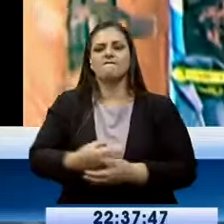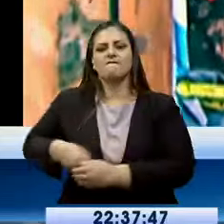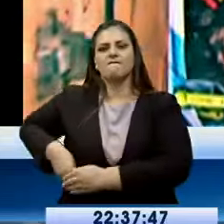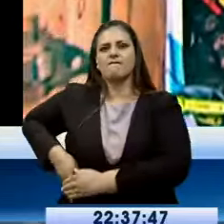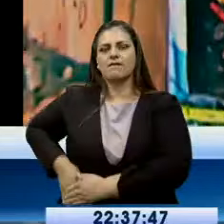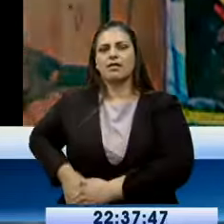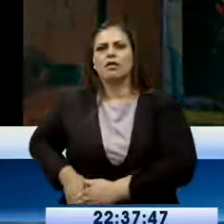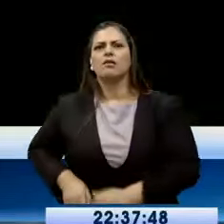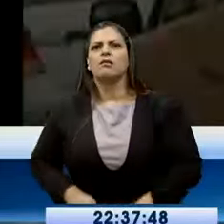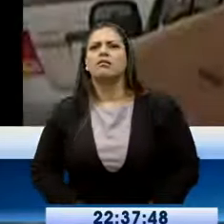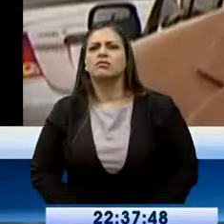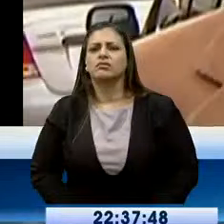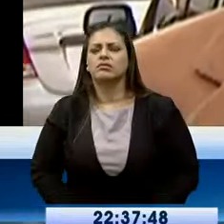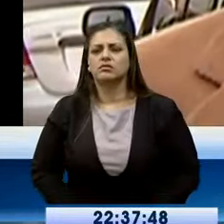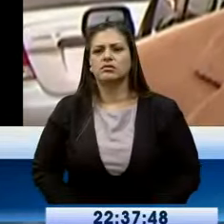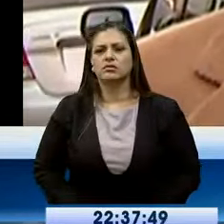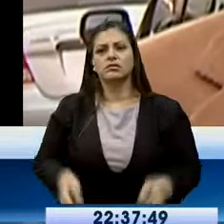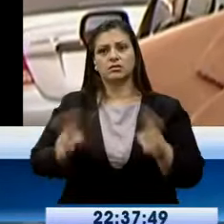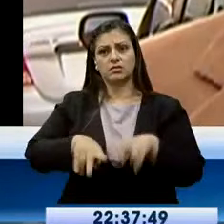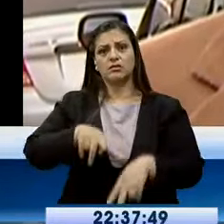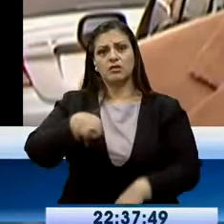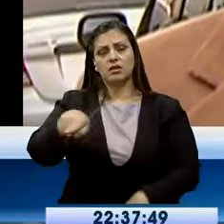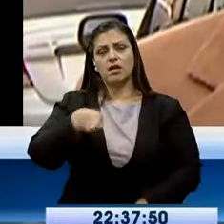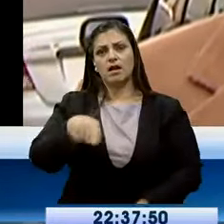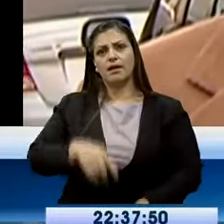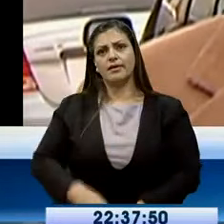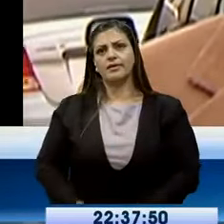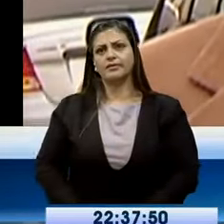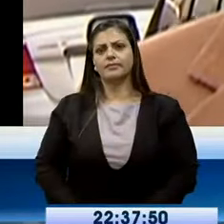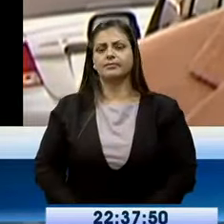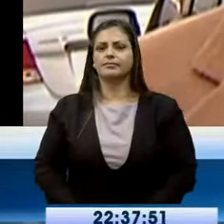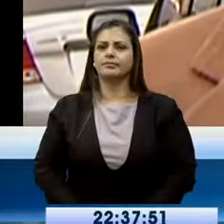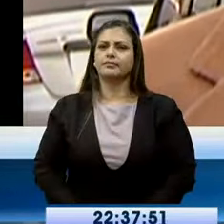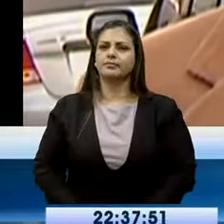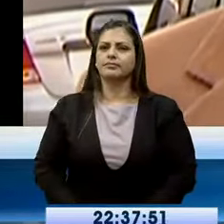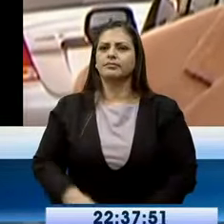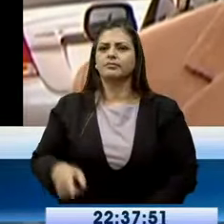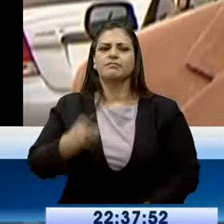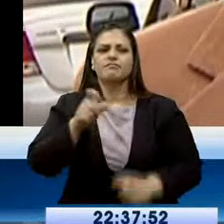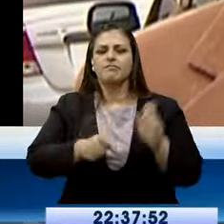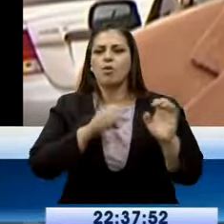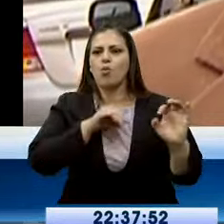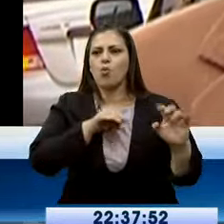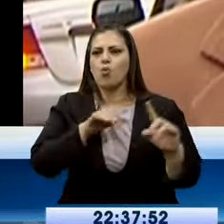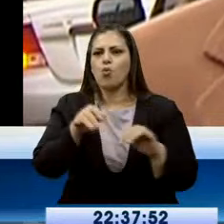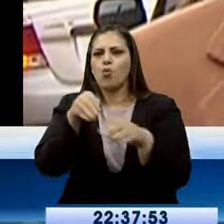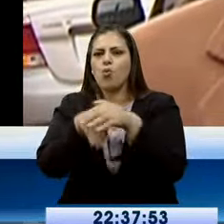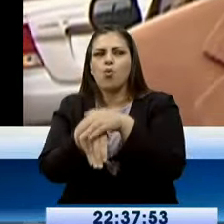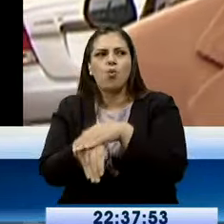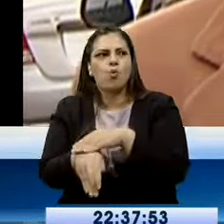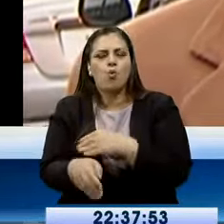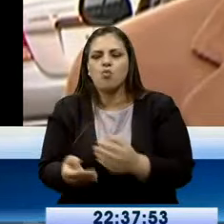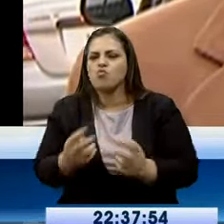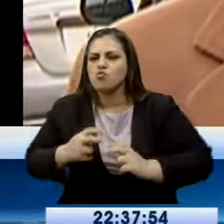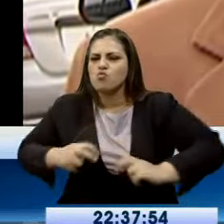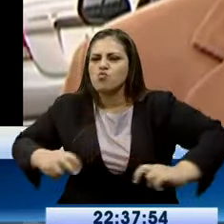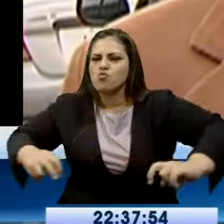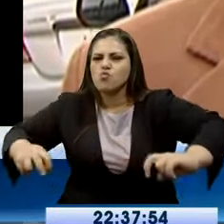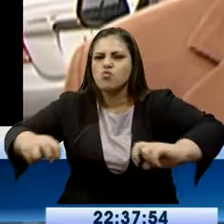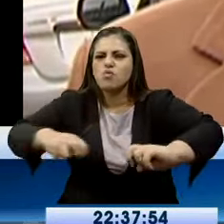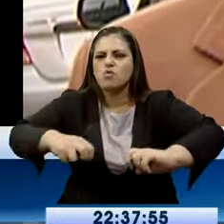hemos encontrado un lugar destinado, comúnmente lo llaman sala de humo, donde los consumidores se reúnen allí